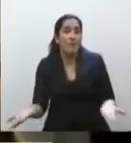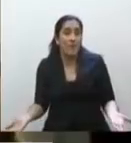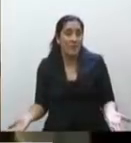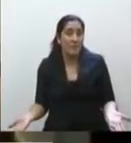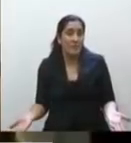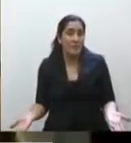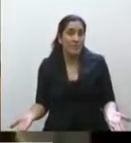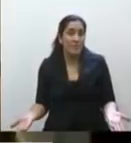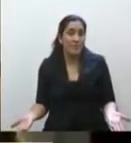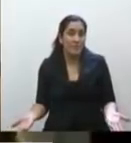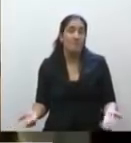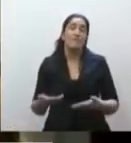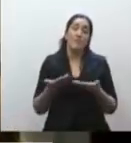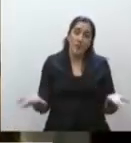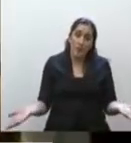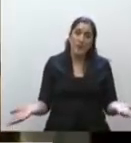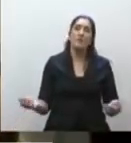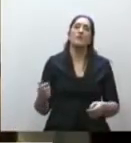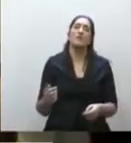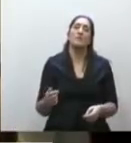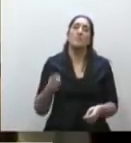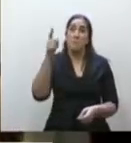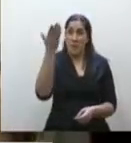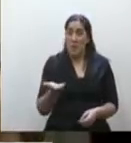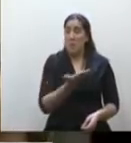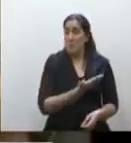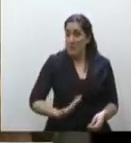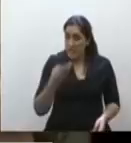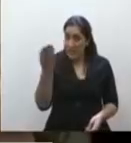presidenta, y en esto también quiero